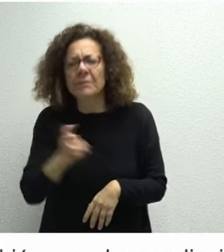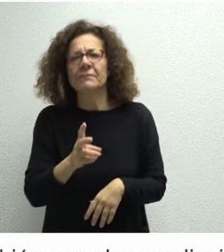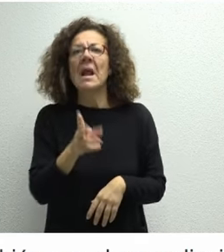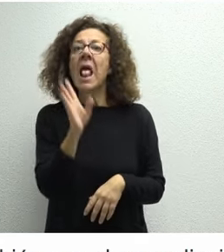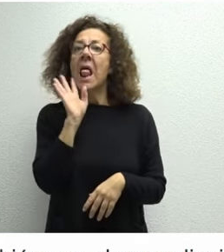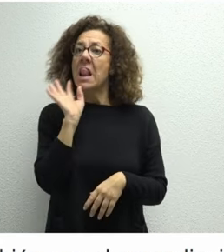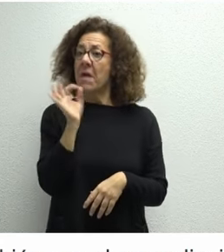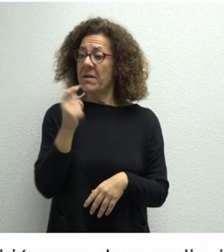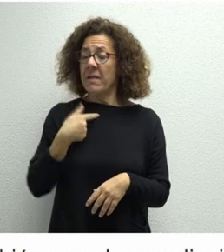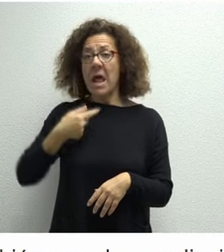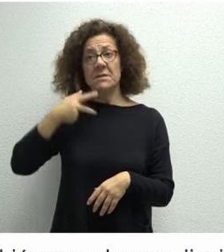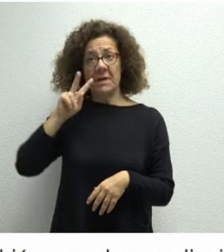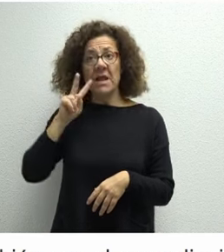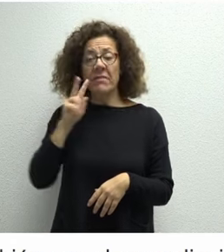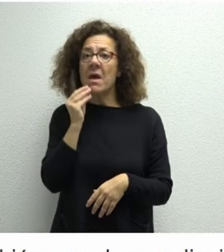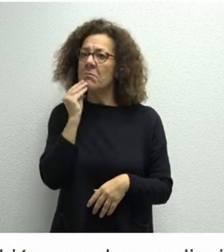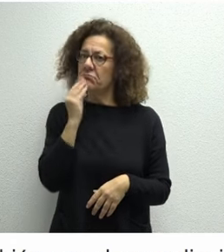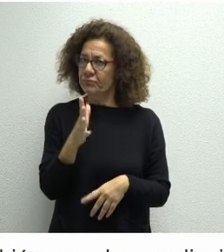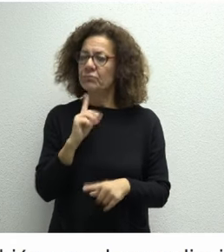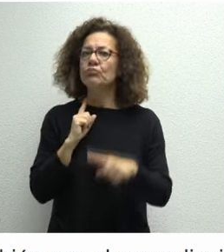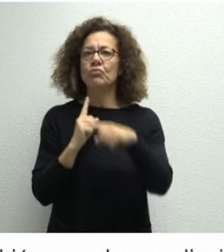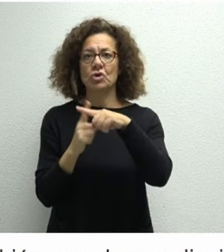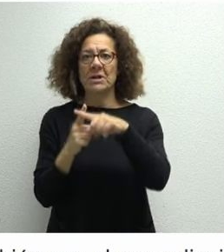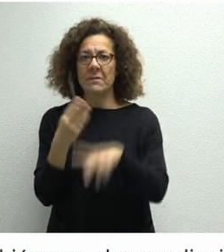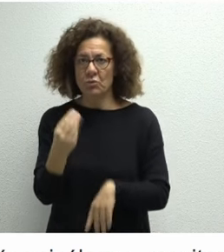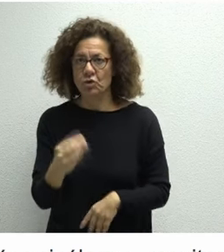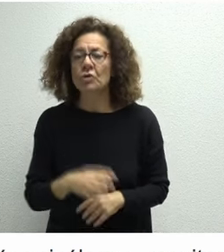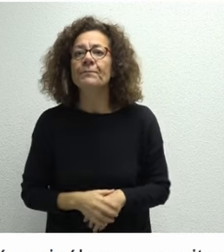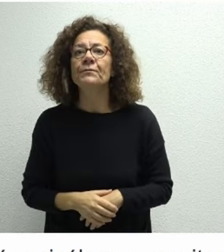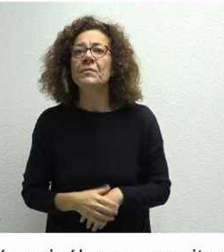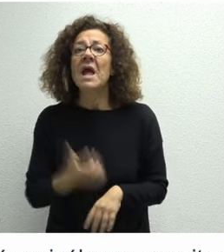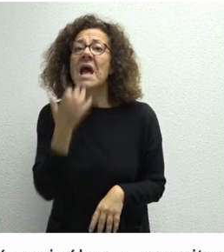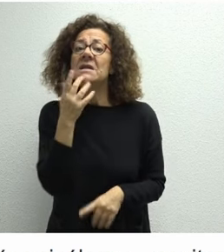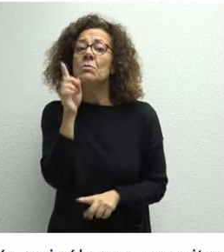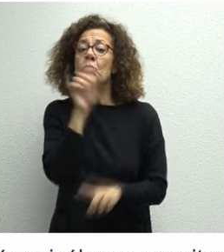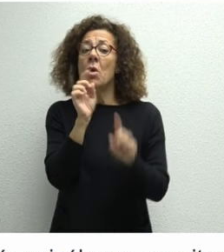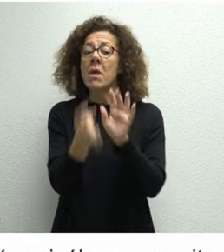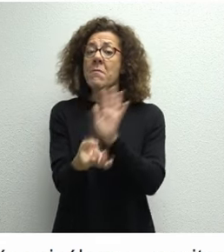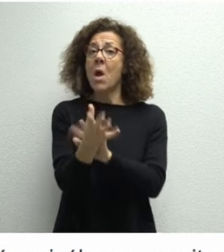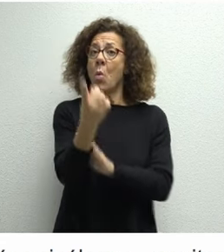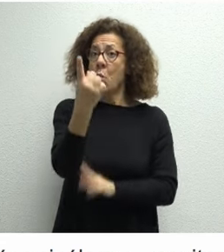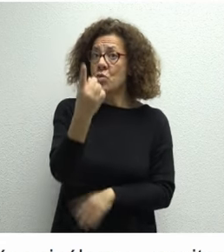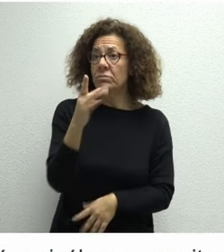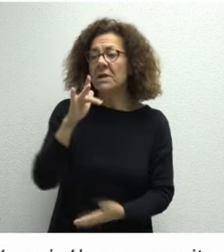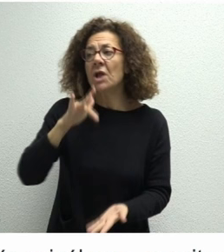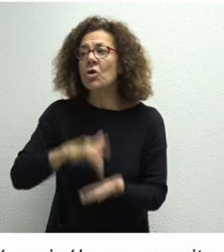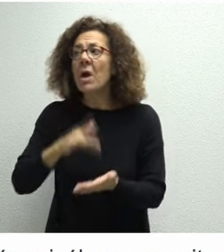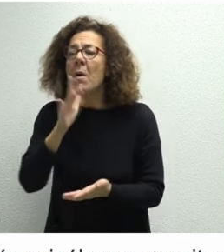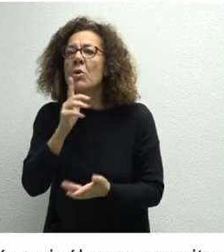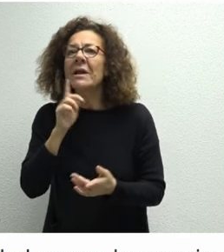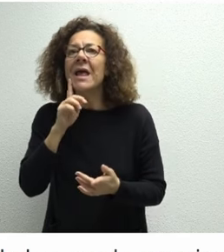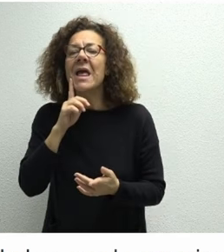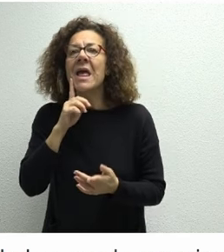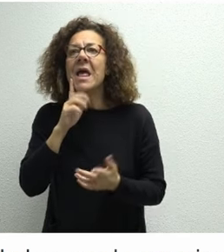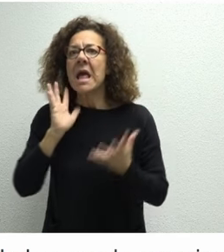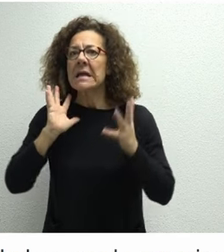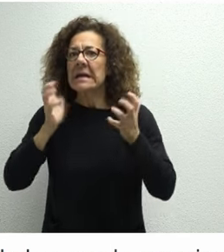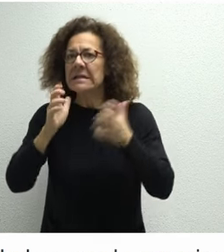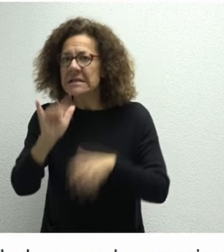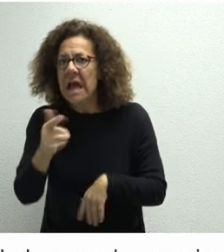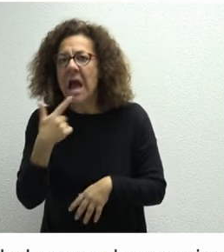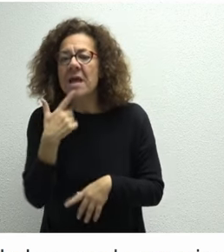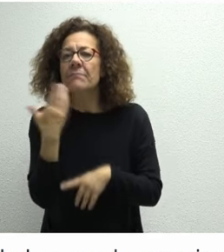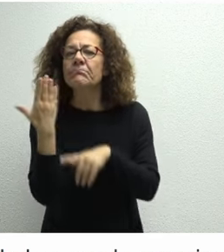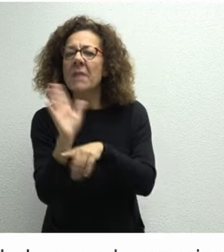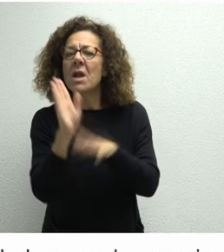que laeri fue muy positiva cuando teníamos un problema y tocaba porque había una crisis eh plantear una